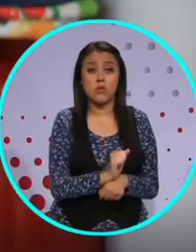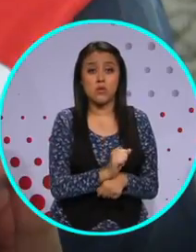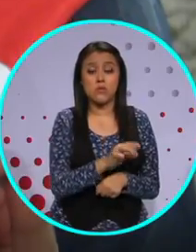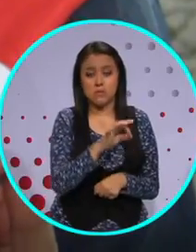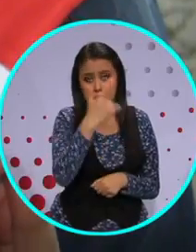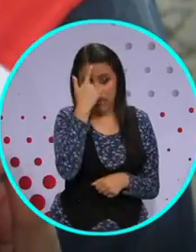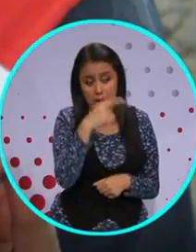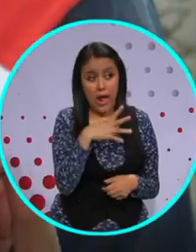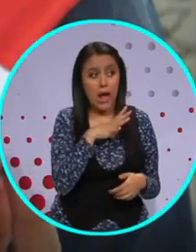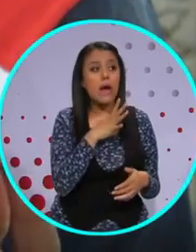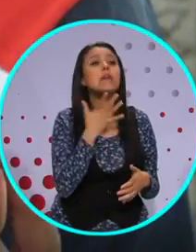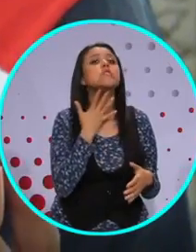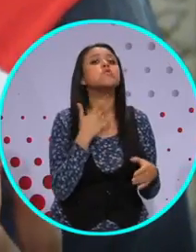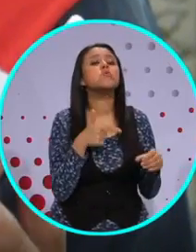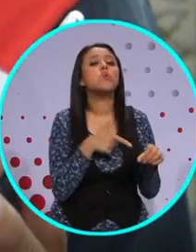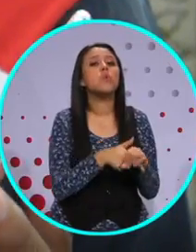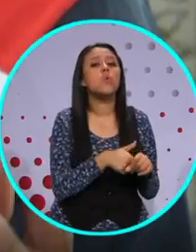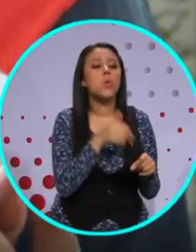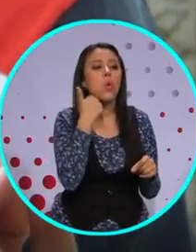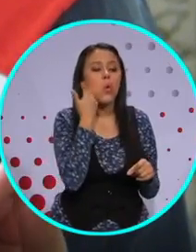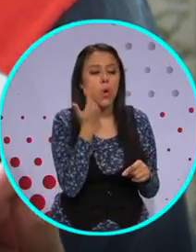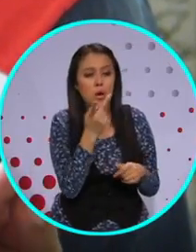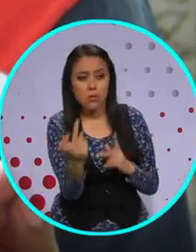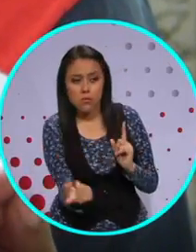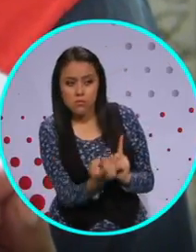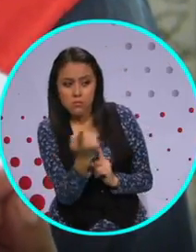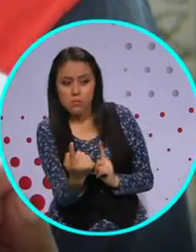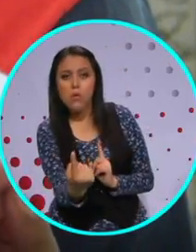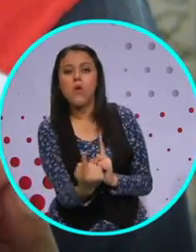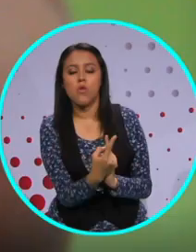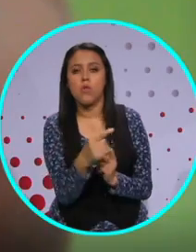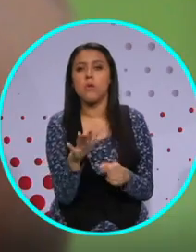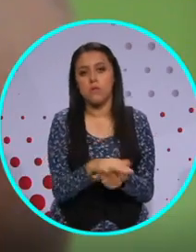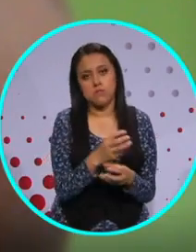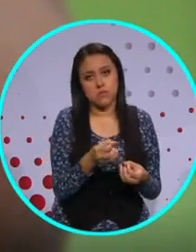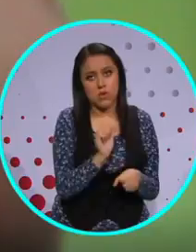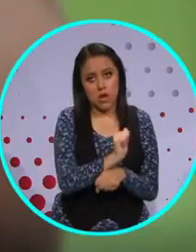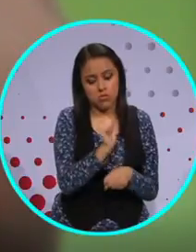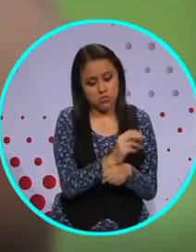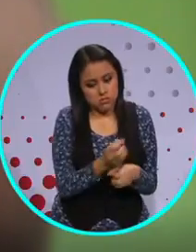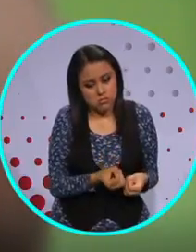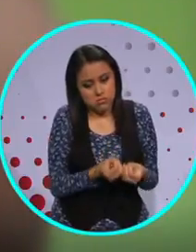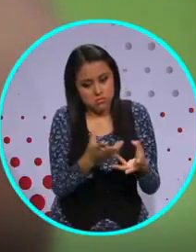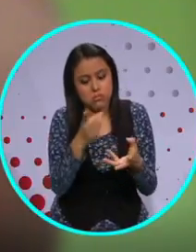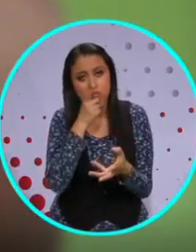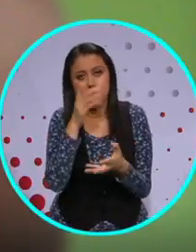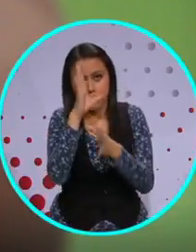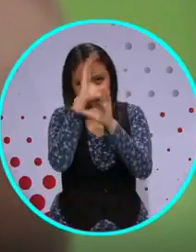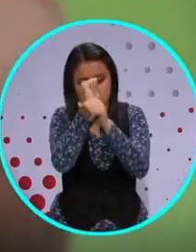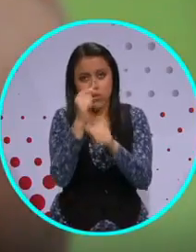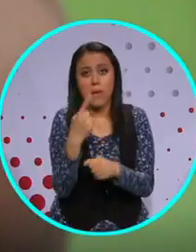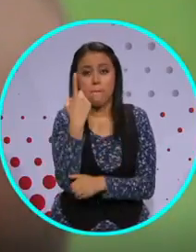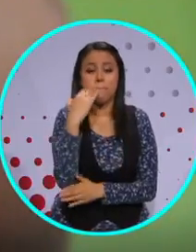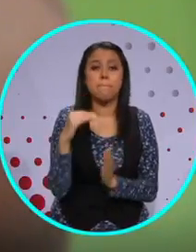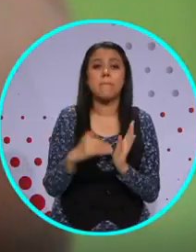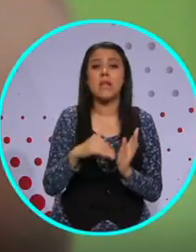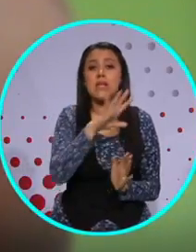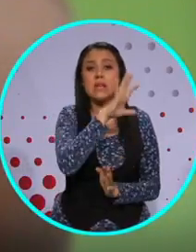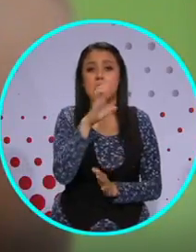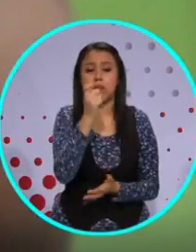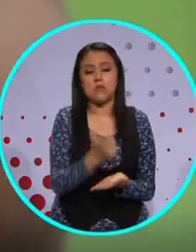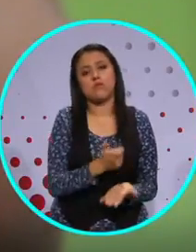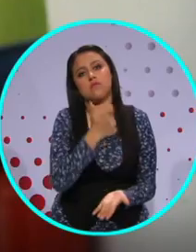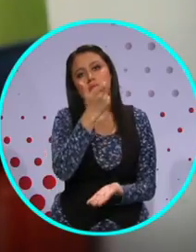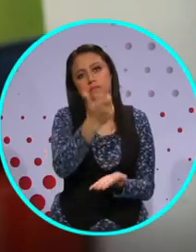gasolina quiso echar reversa justo la persona que lo contrató para devolverle el auto está consciente que según el contrato debe pagar mil quinientos pesos de